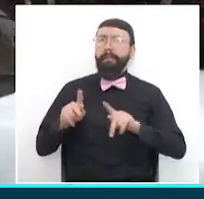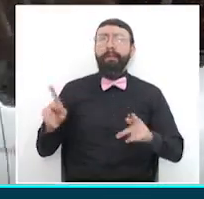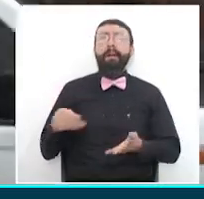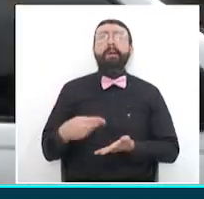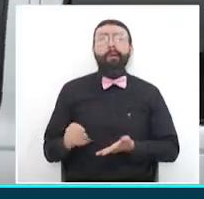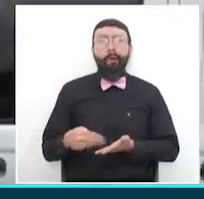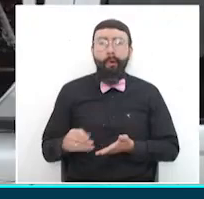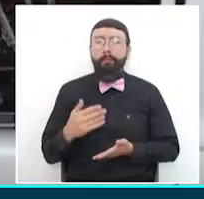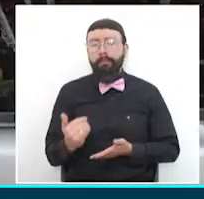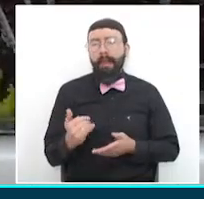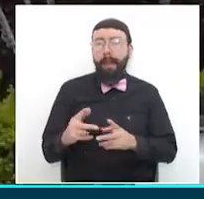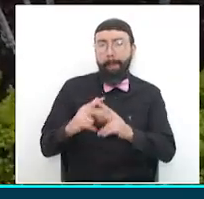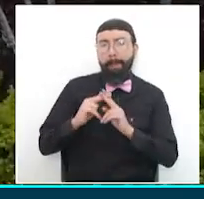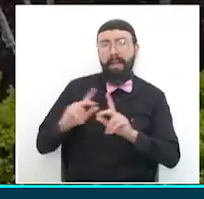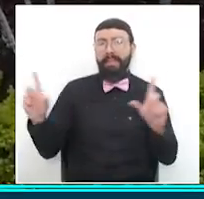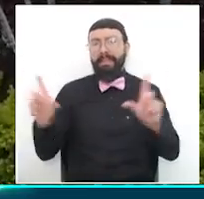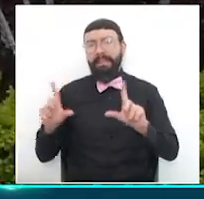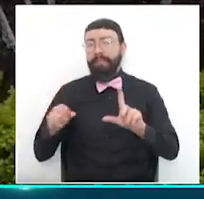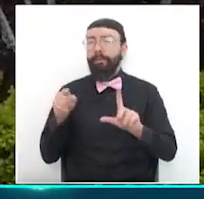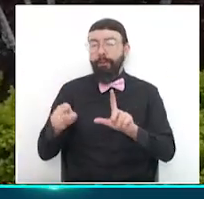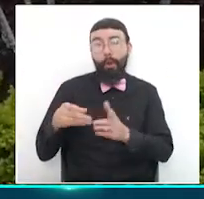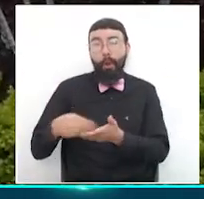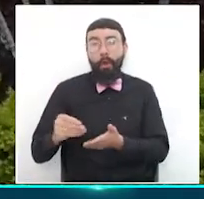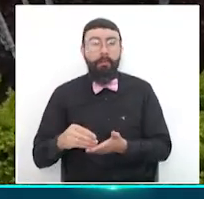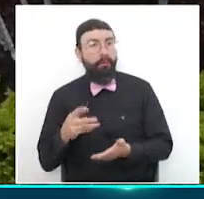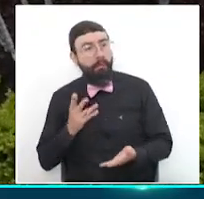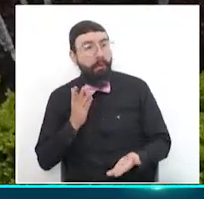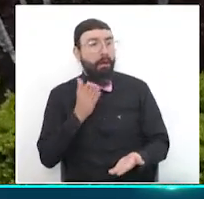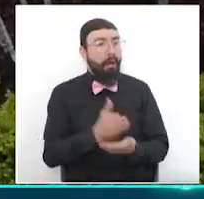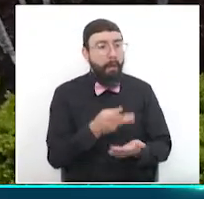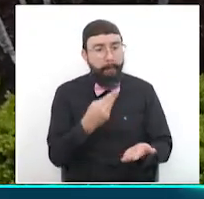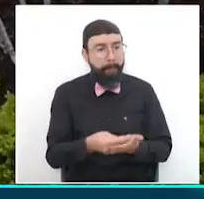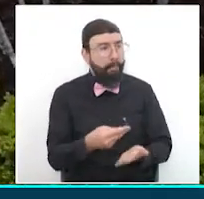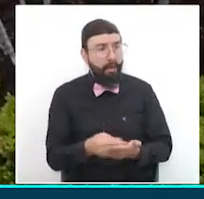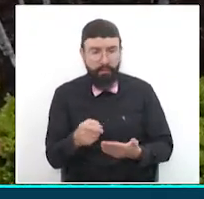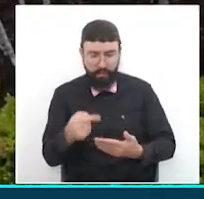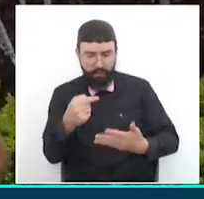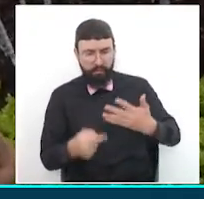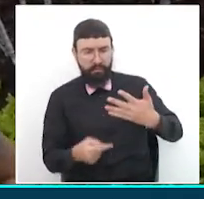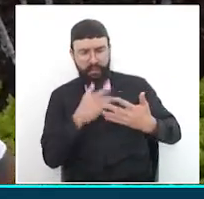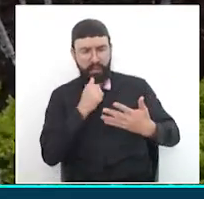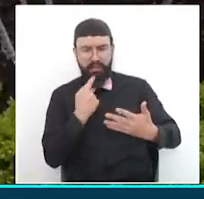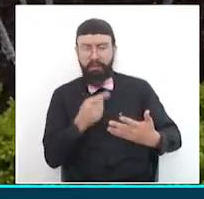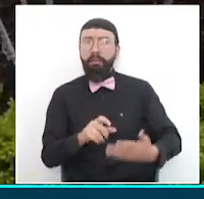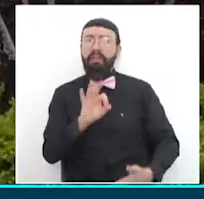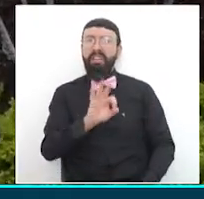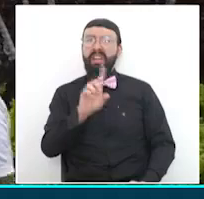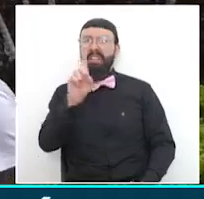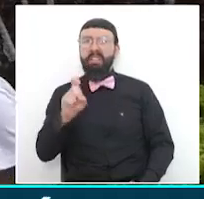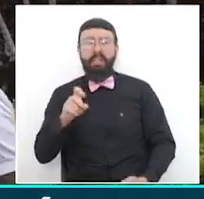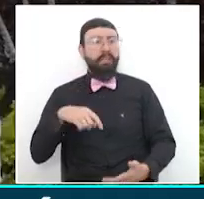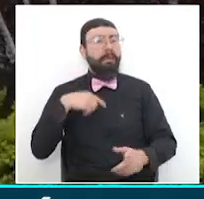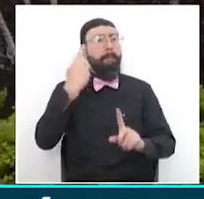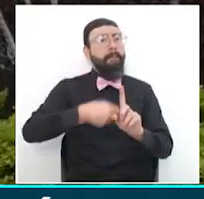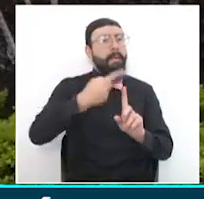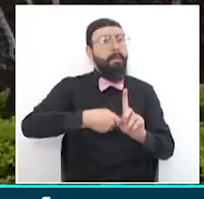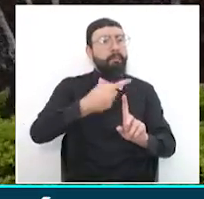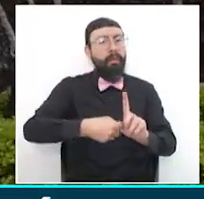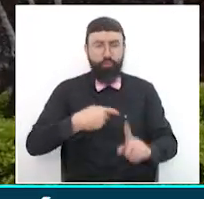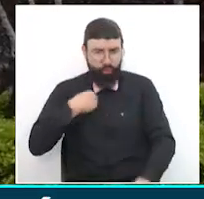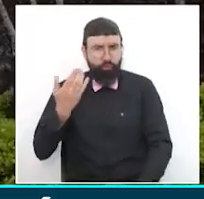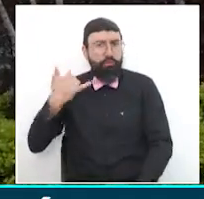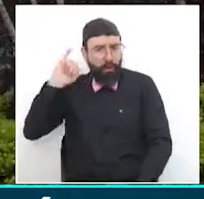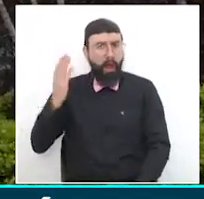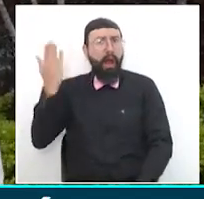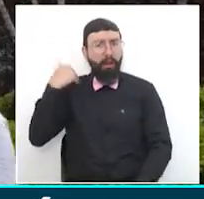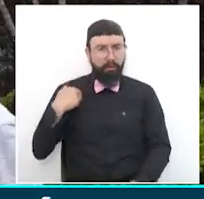en cosas fiadas y algo, viene uno y paga y eso no para en los abonos y vea, que es que 36 cuotas. Tengo que hacer el reclamo o a ver si se